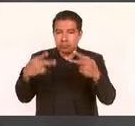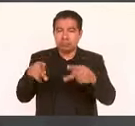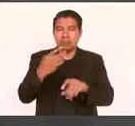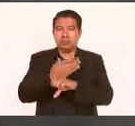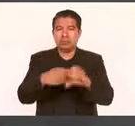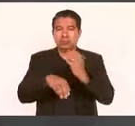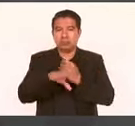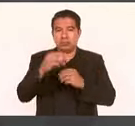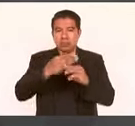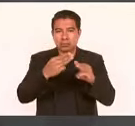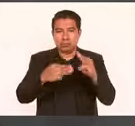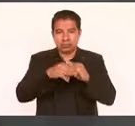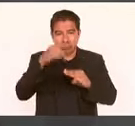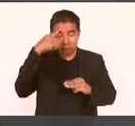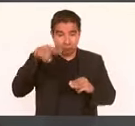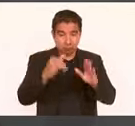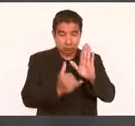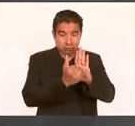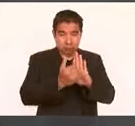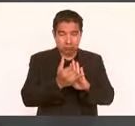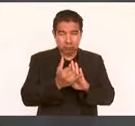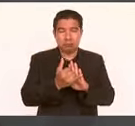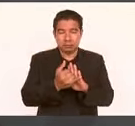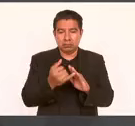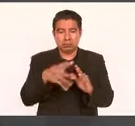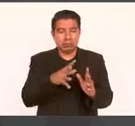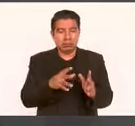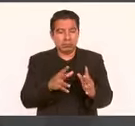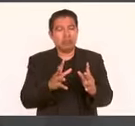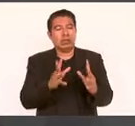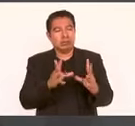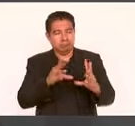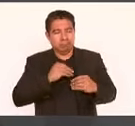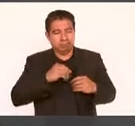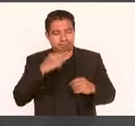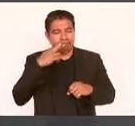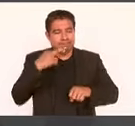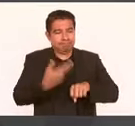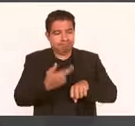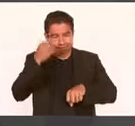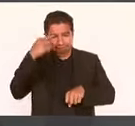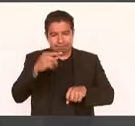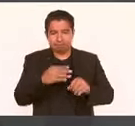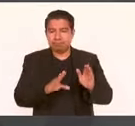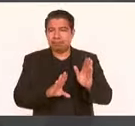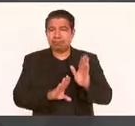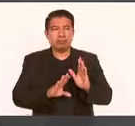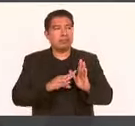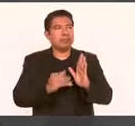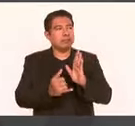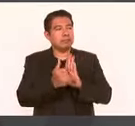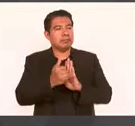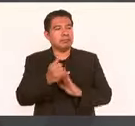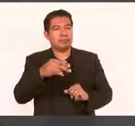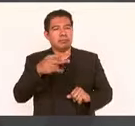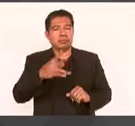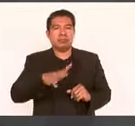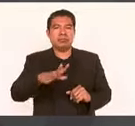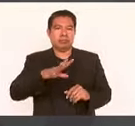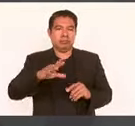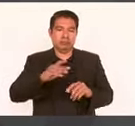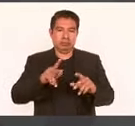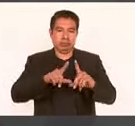otras, que han asumido un compromiso con la gente y con la transformación del país.